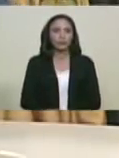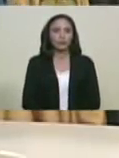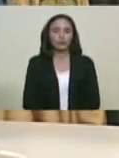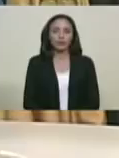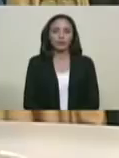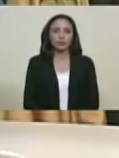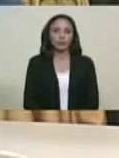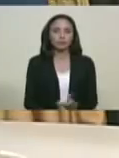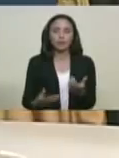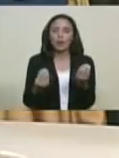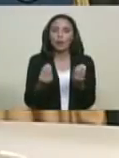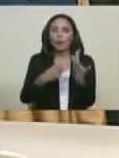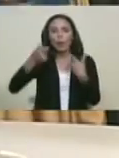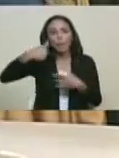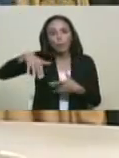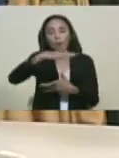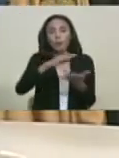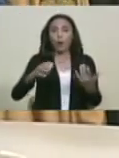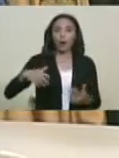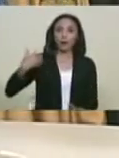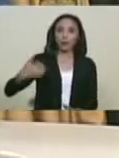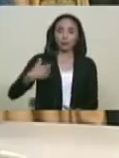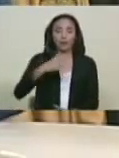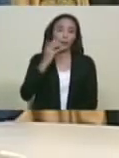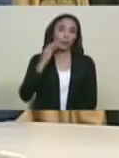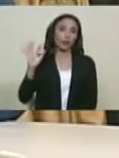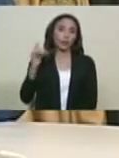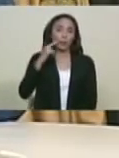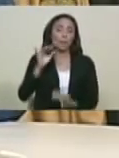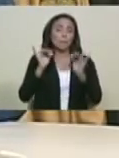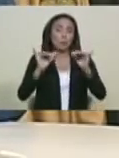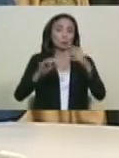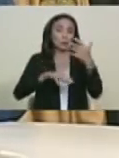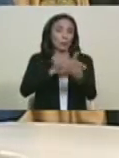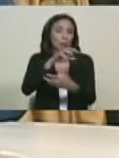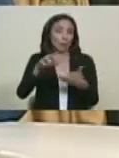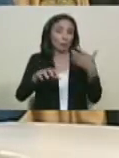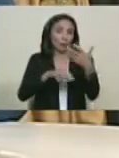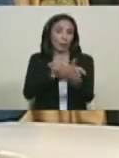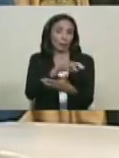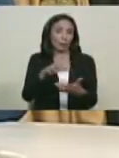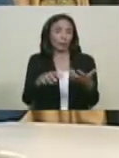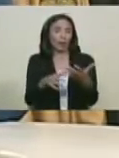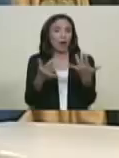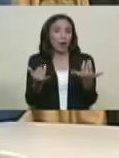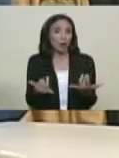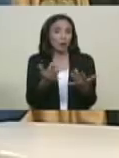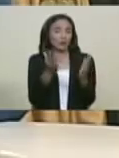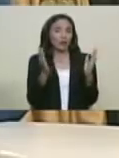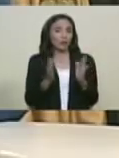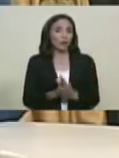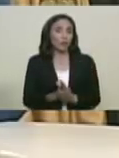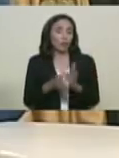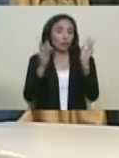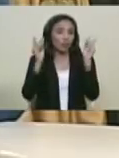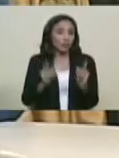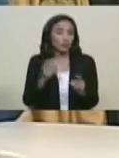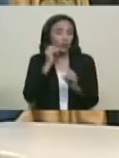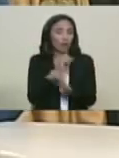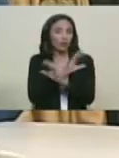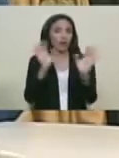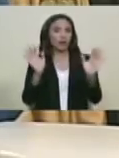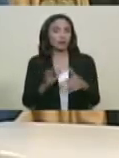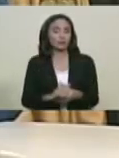vida social de los pueblos como en la argentina por ejemplo estamos en un gran momento definiciones y el